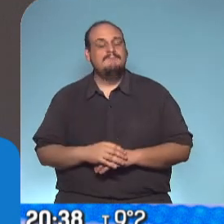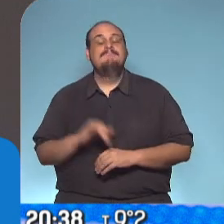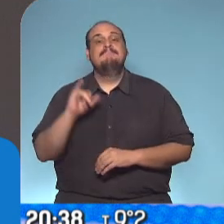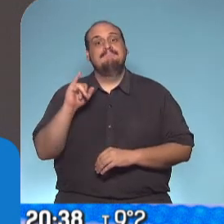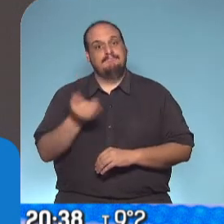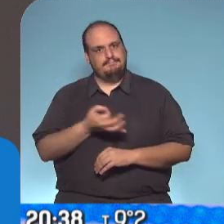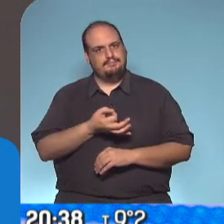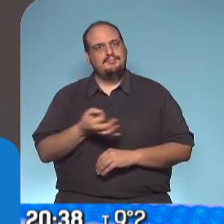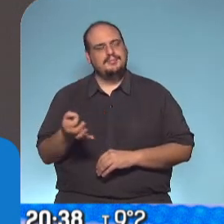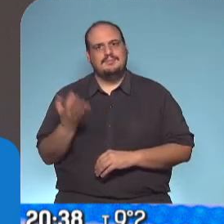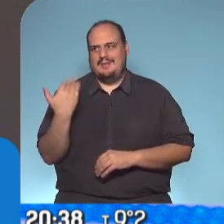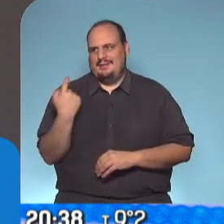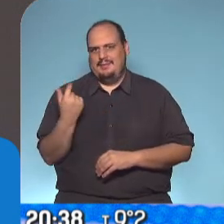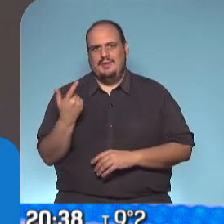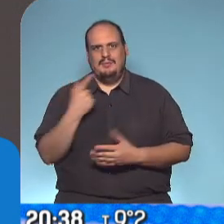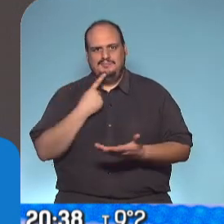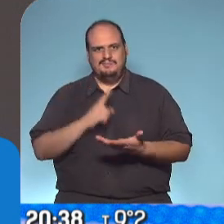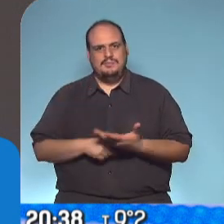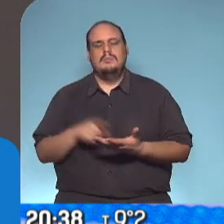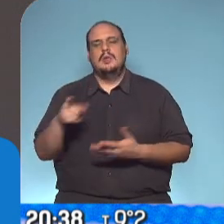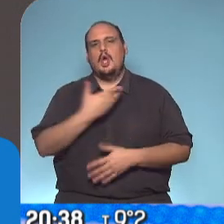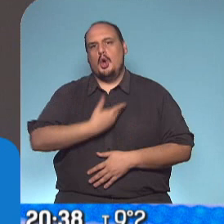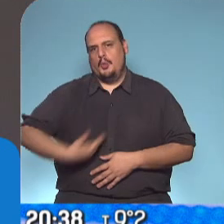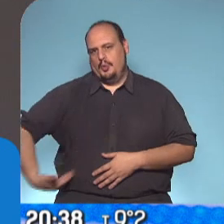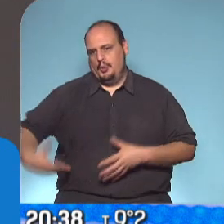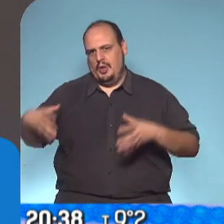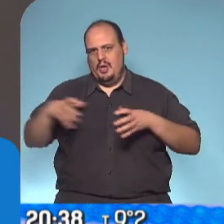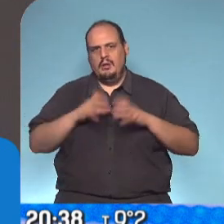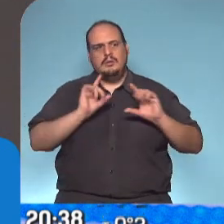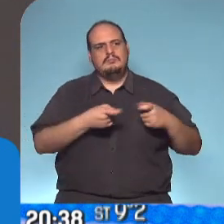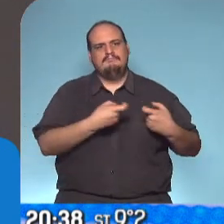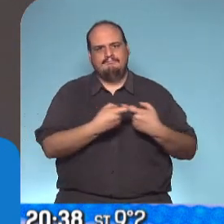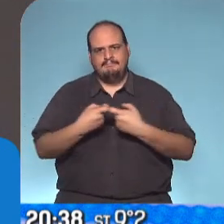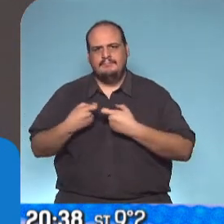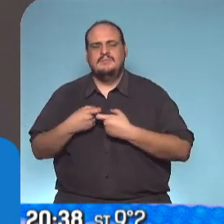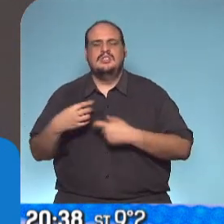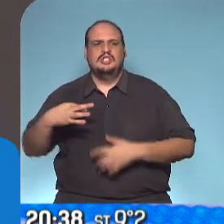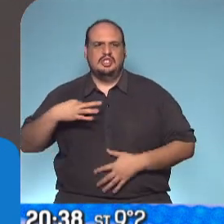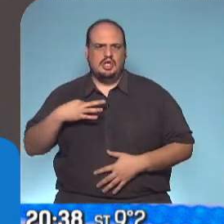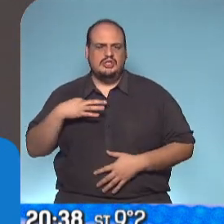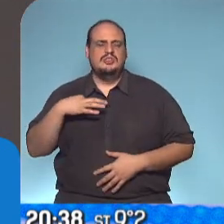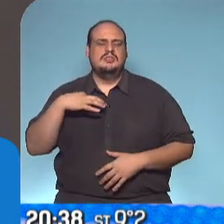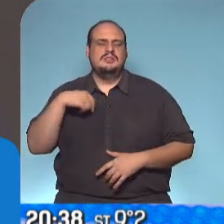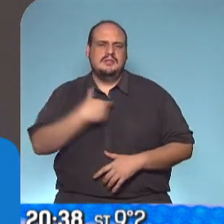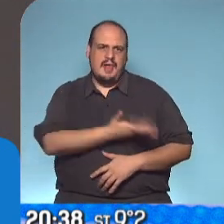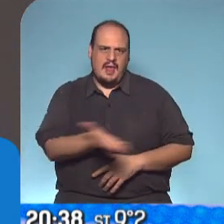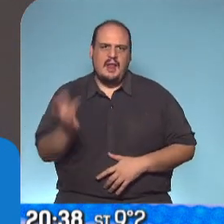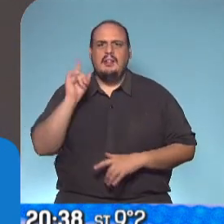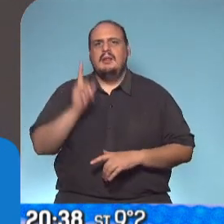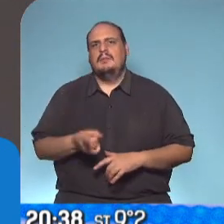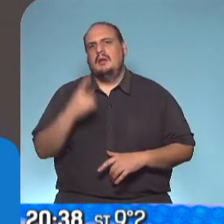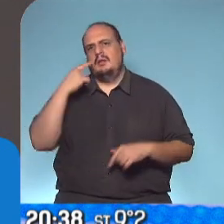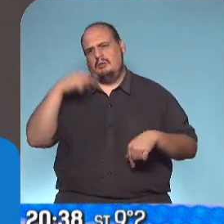incipiente, pero por supuesto desde el gobierno, desde las organizaciones sociales, desde los distintos